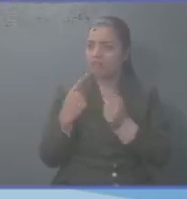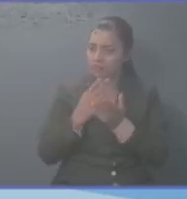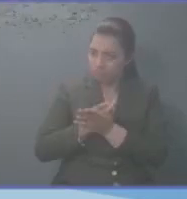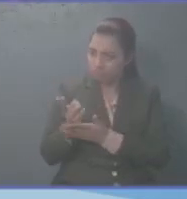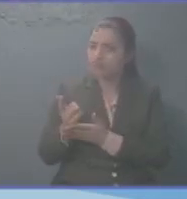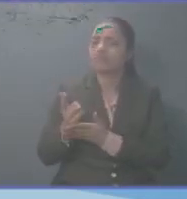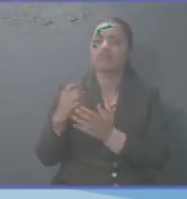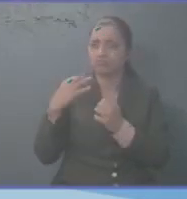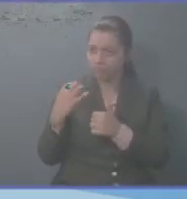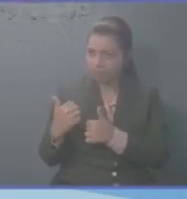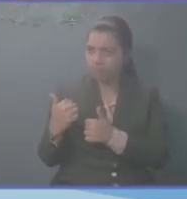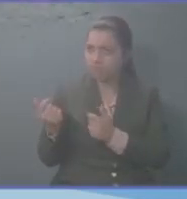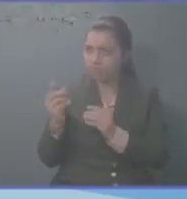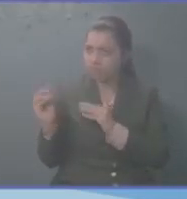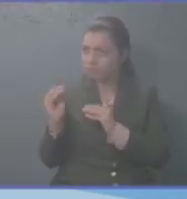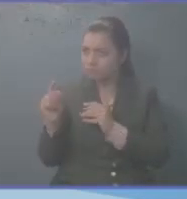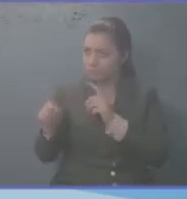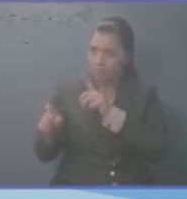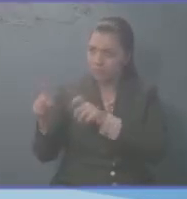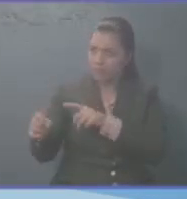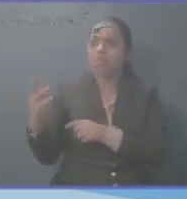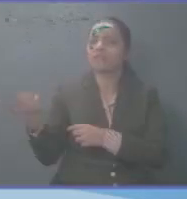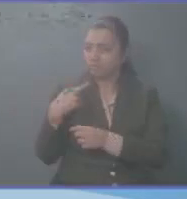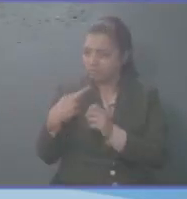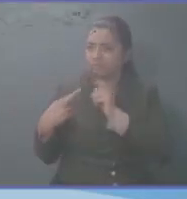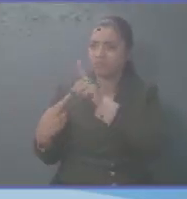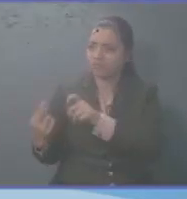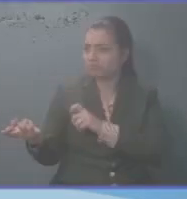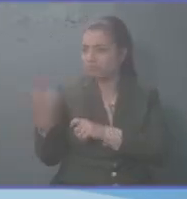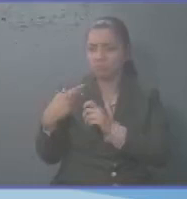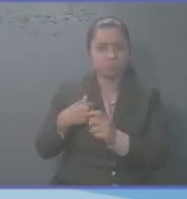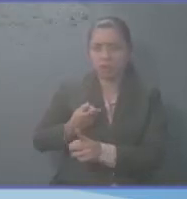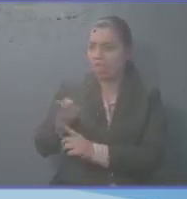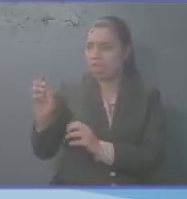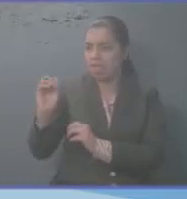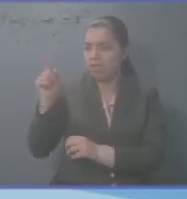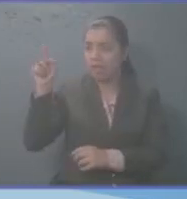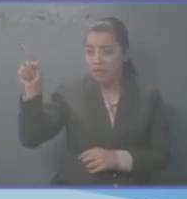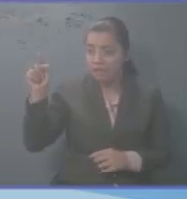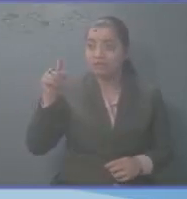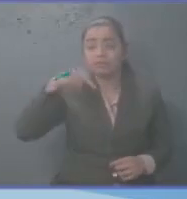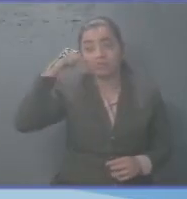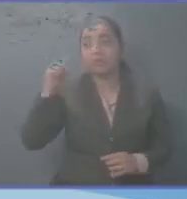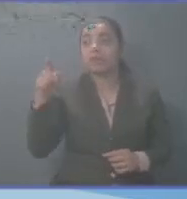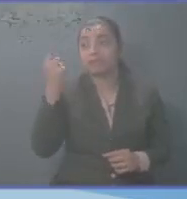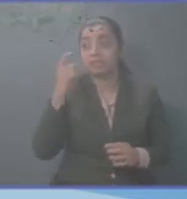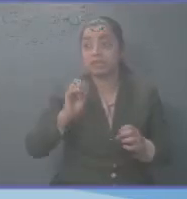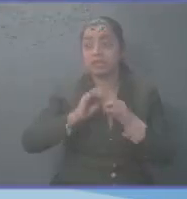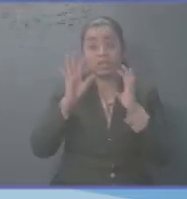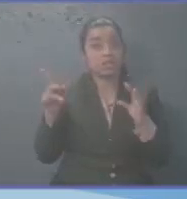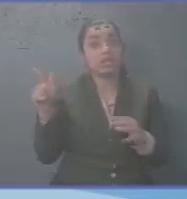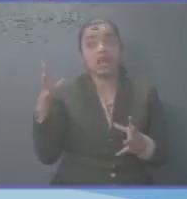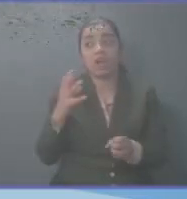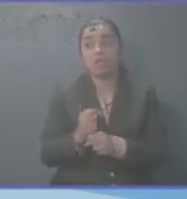sincera. Lo cuestioné, me respondió. Yo no tengo nada en contra de él, pero lo que sí hay que dejar claro es que se le pasó la